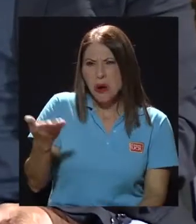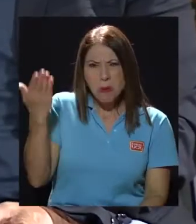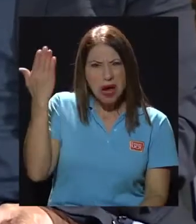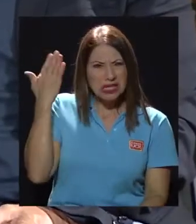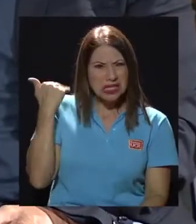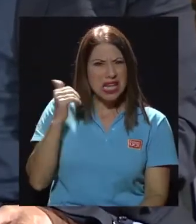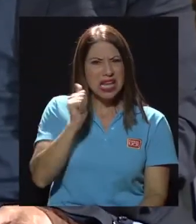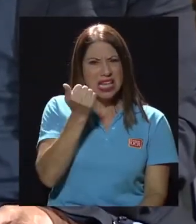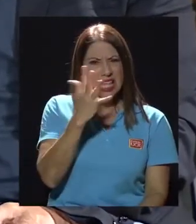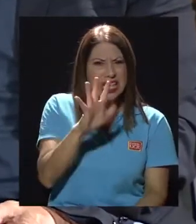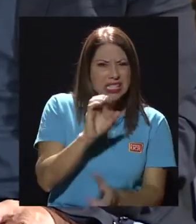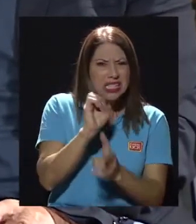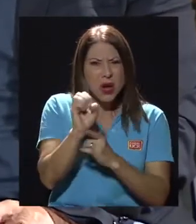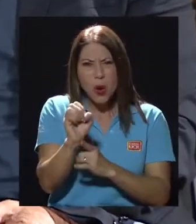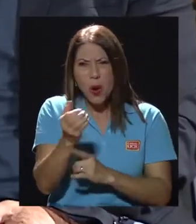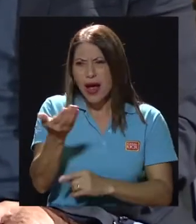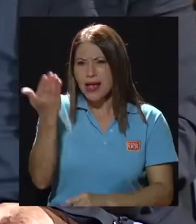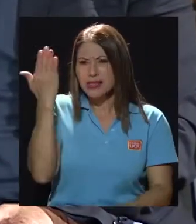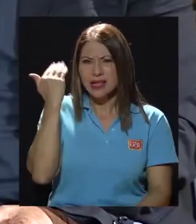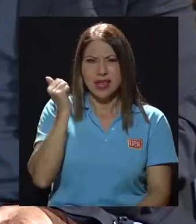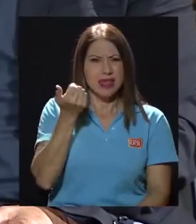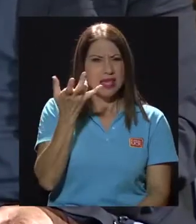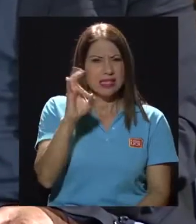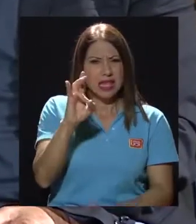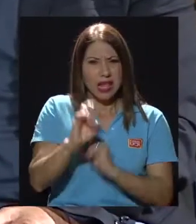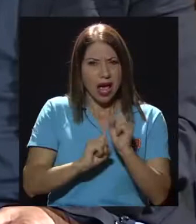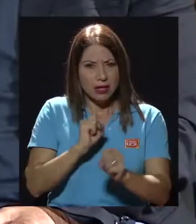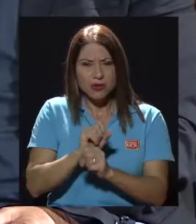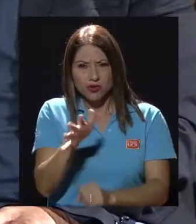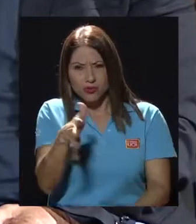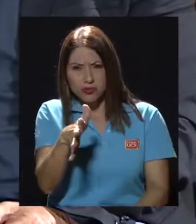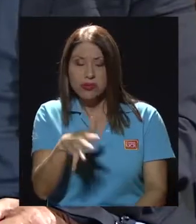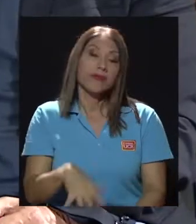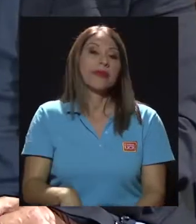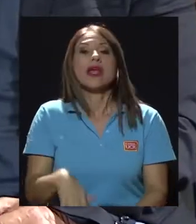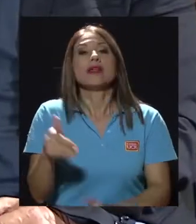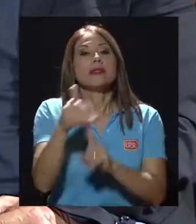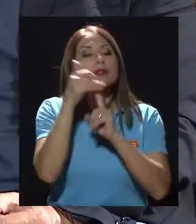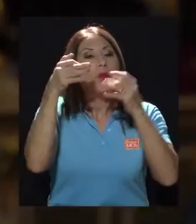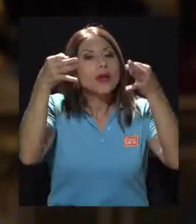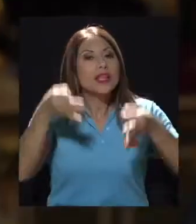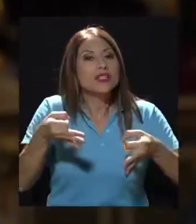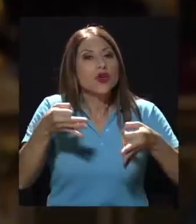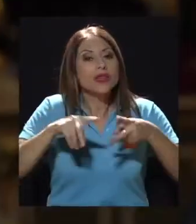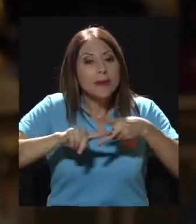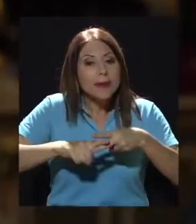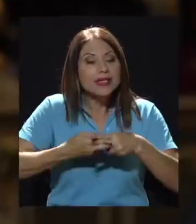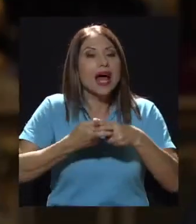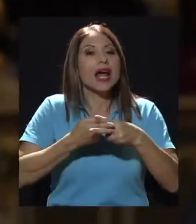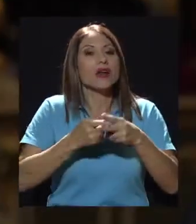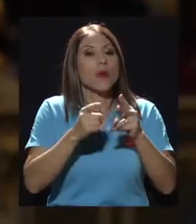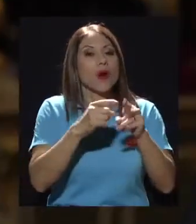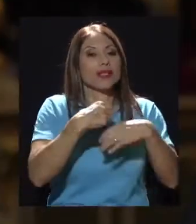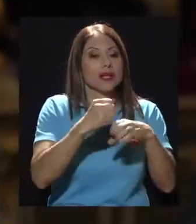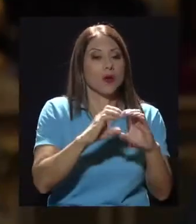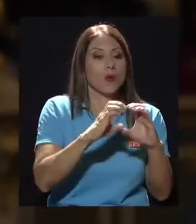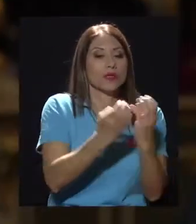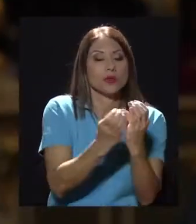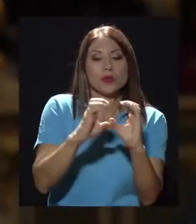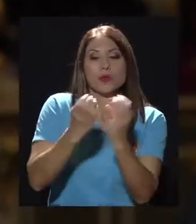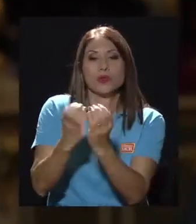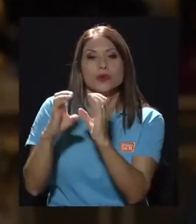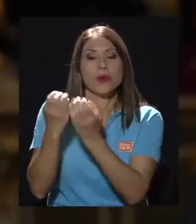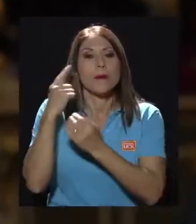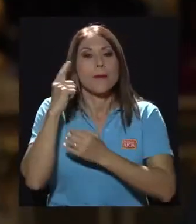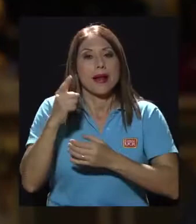años, tiempo, sí. Porque se tomó una decisión de empezar a comisionar obras. Porque tuvimos una reunión que fueron las primeras obras que